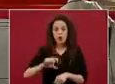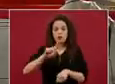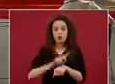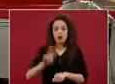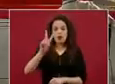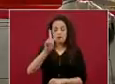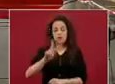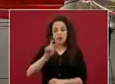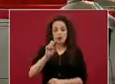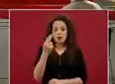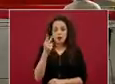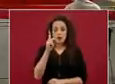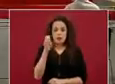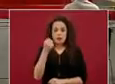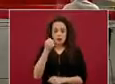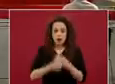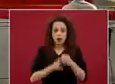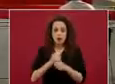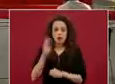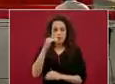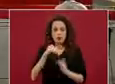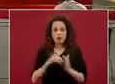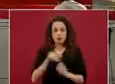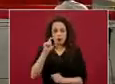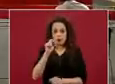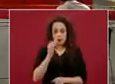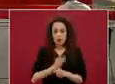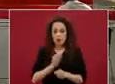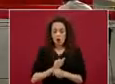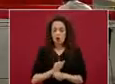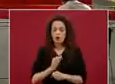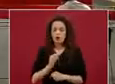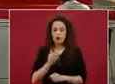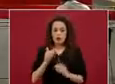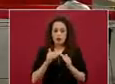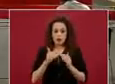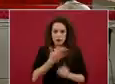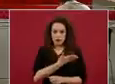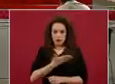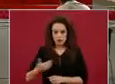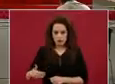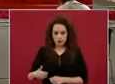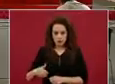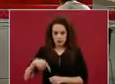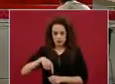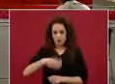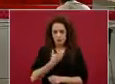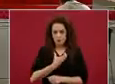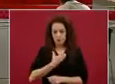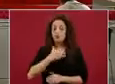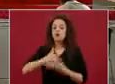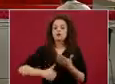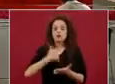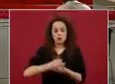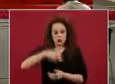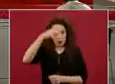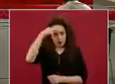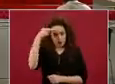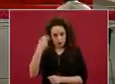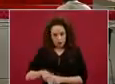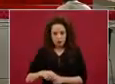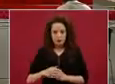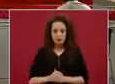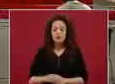septiembre de 2020. Estamos en el Palacio Nacional de México, en la Ciudad de México, y vamos a iniciar la conferencia de prensa